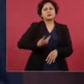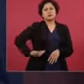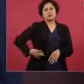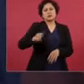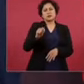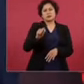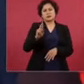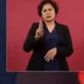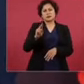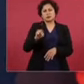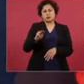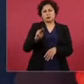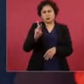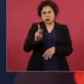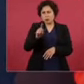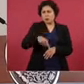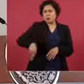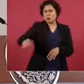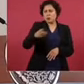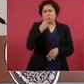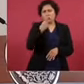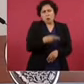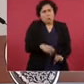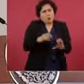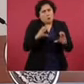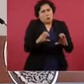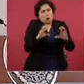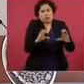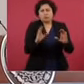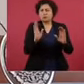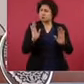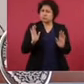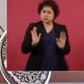muy respetuoso de nuestra soberanía.